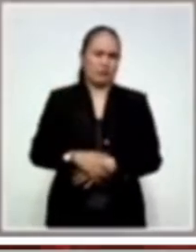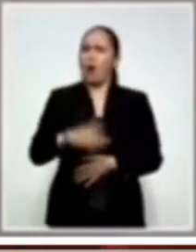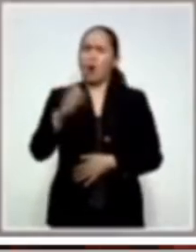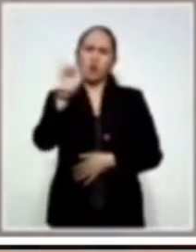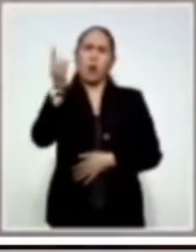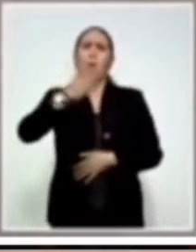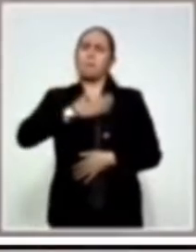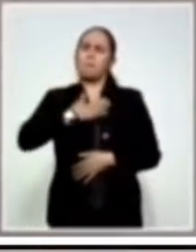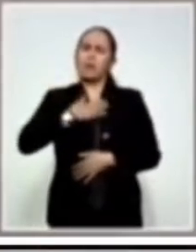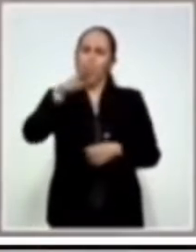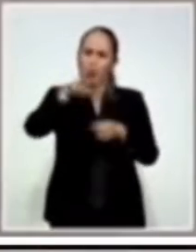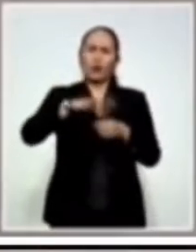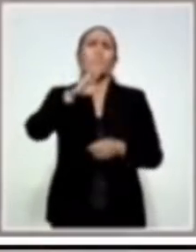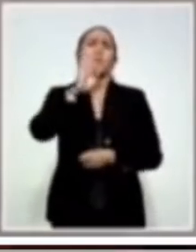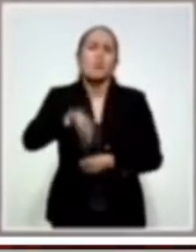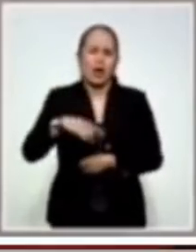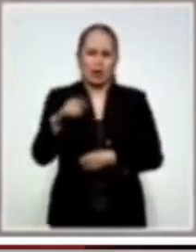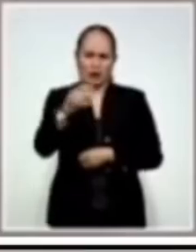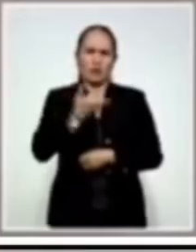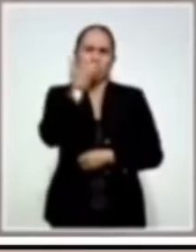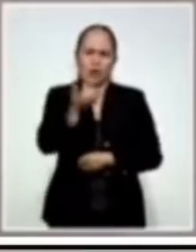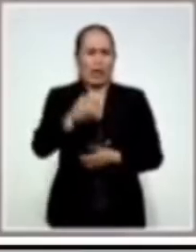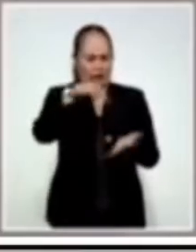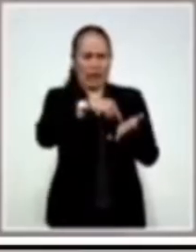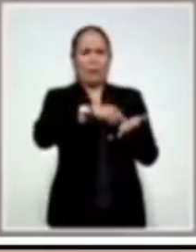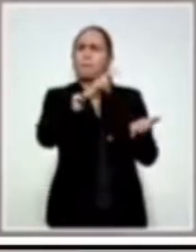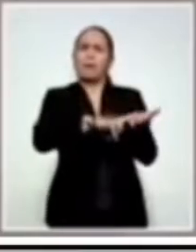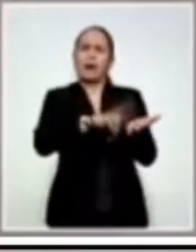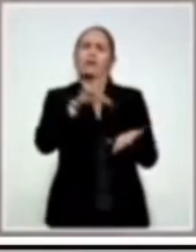mal contado y que su voto era por la invalidez.